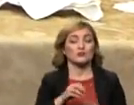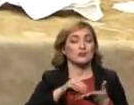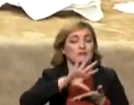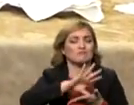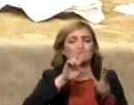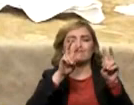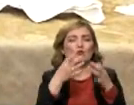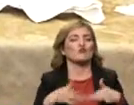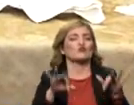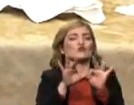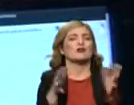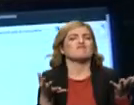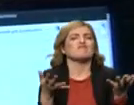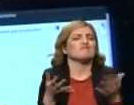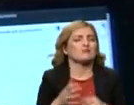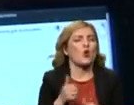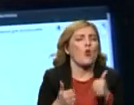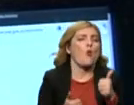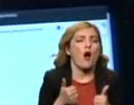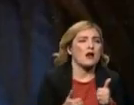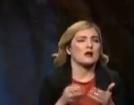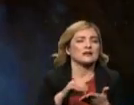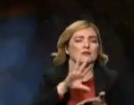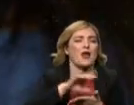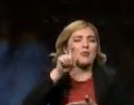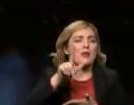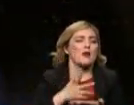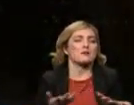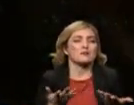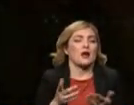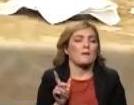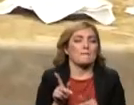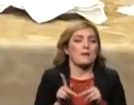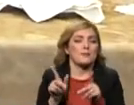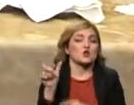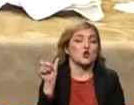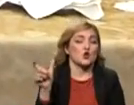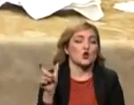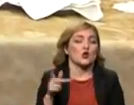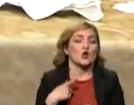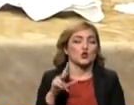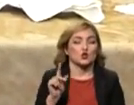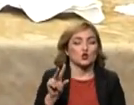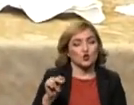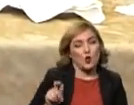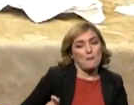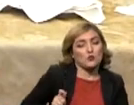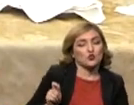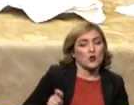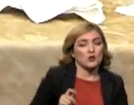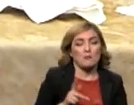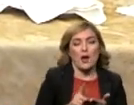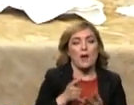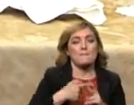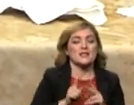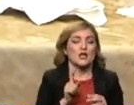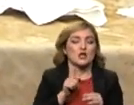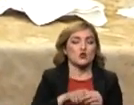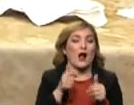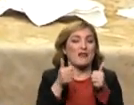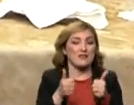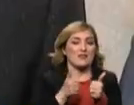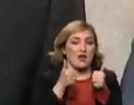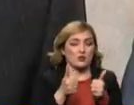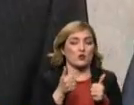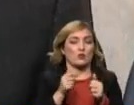temas importantes en los que ellos insisten que la Asamblea debe dar paso es la licencia sin sueldo desde la calificación de la candidatura y no solamente durante